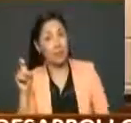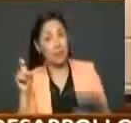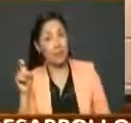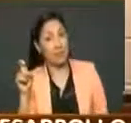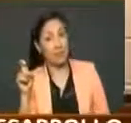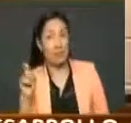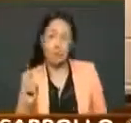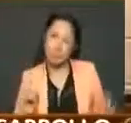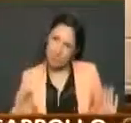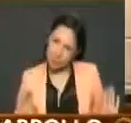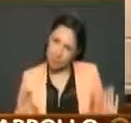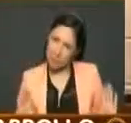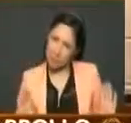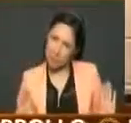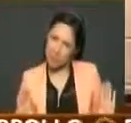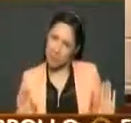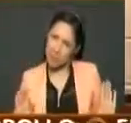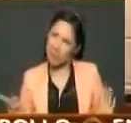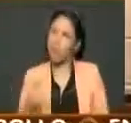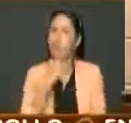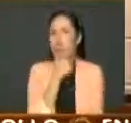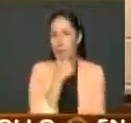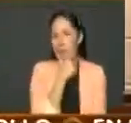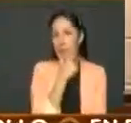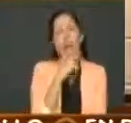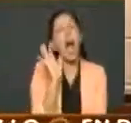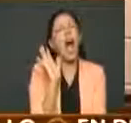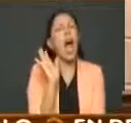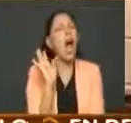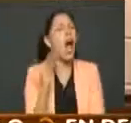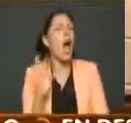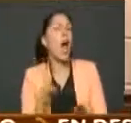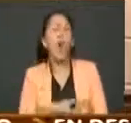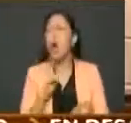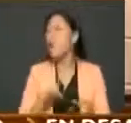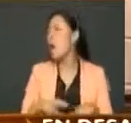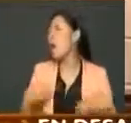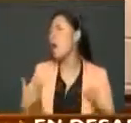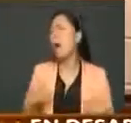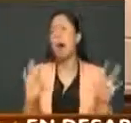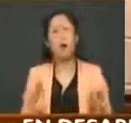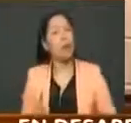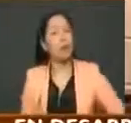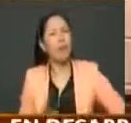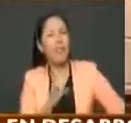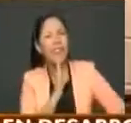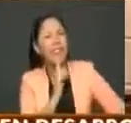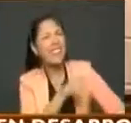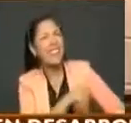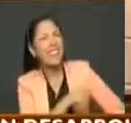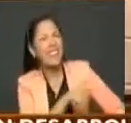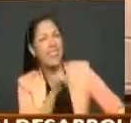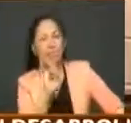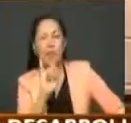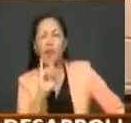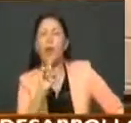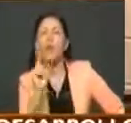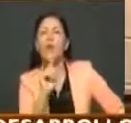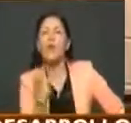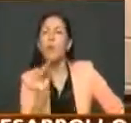Bueno, eso puede sonar todo como un hecho banal y trivial, pero ¿quién es el señor Luis Carlos